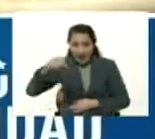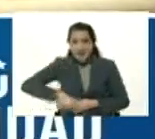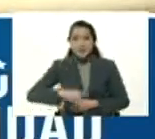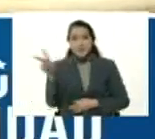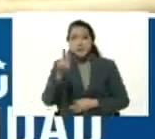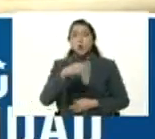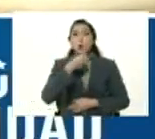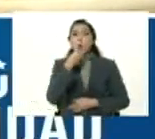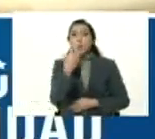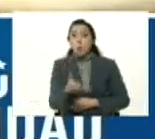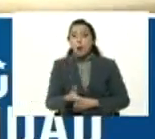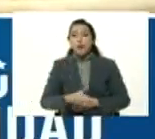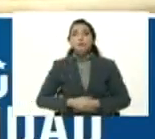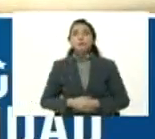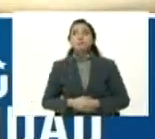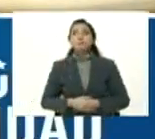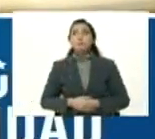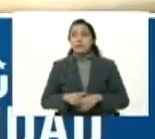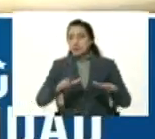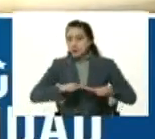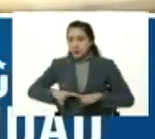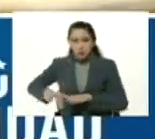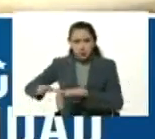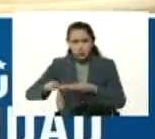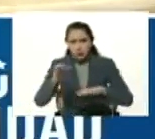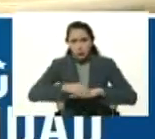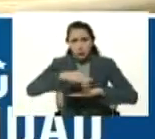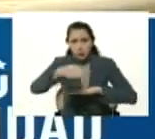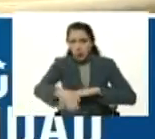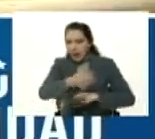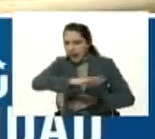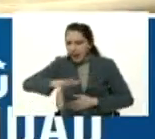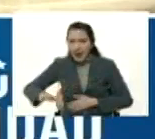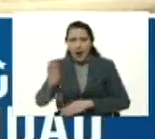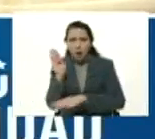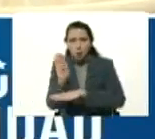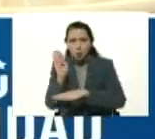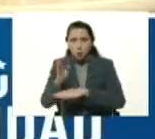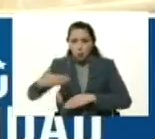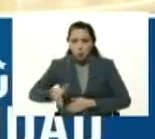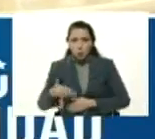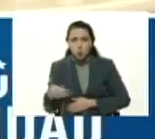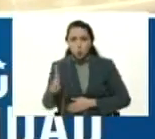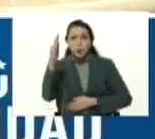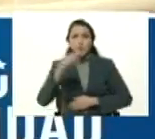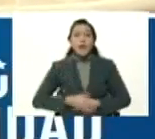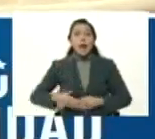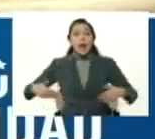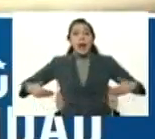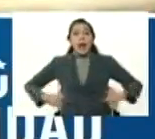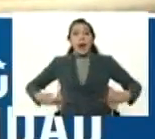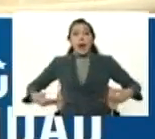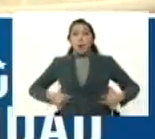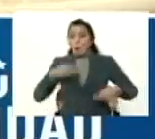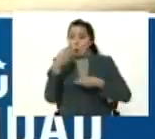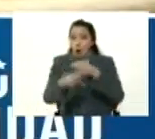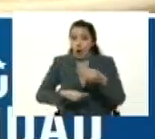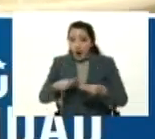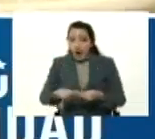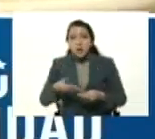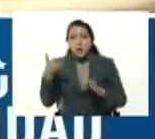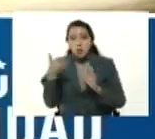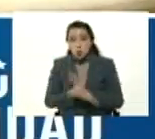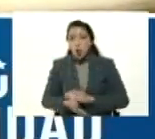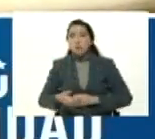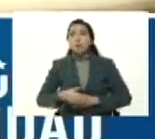¿Dónde? En Chacopata, en el municipio Cruz Almerón Acosta. Ahí estamos haciendo un esfuerzo con las degolladoras de